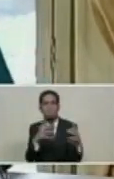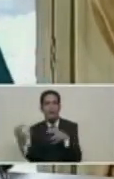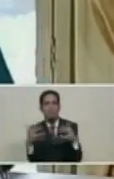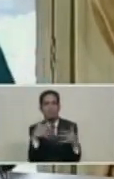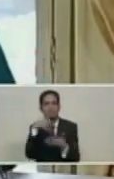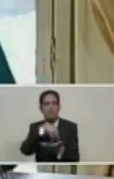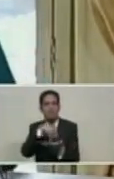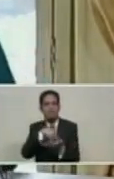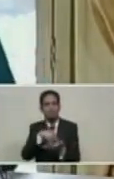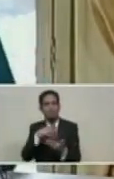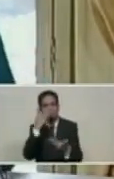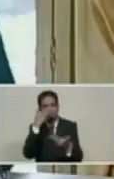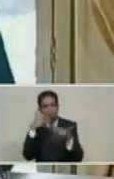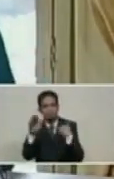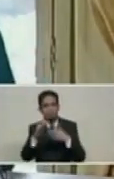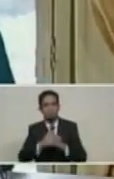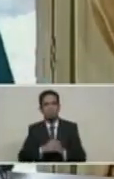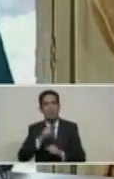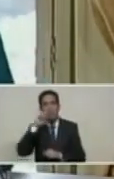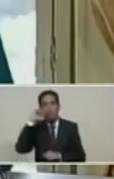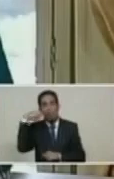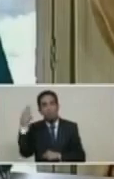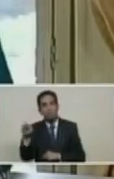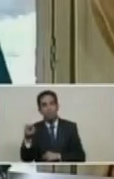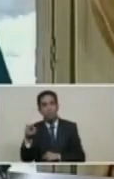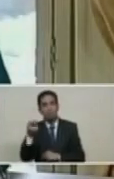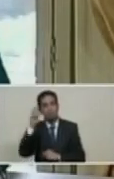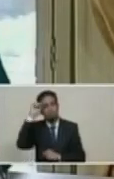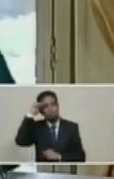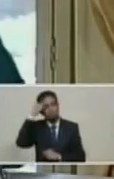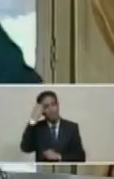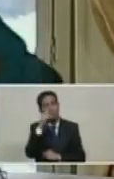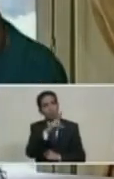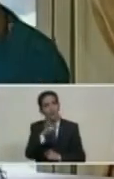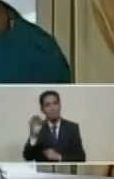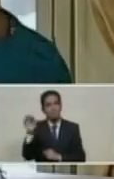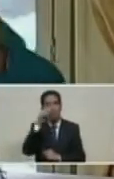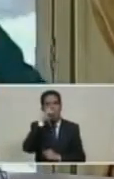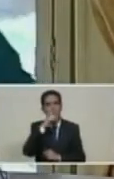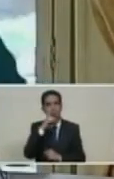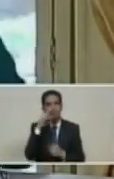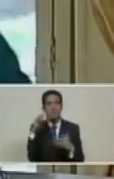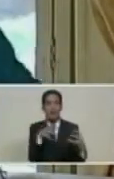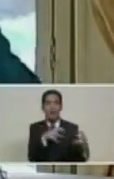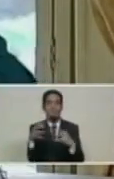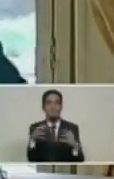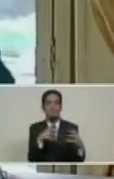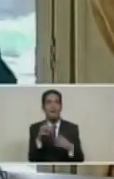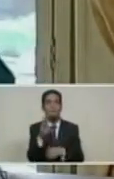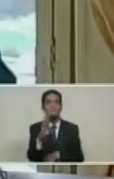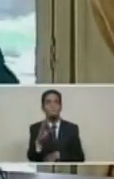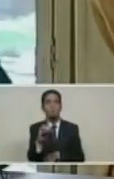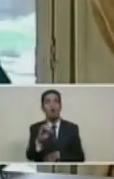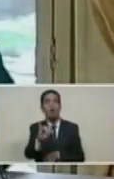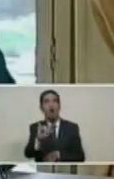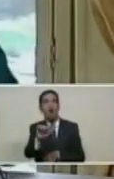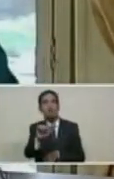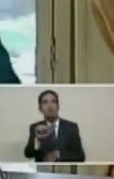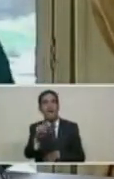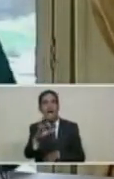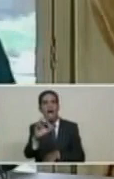hacia adelante. El próximo año estaremos conmemorando el bicentenario de Boyacá por todo lo alto, a todo trapo, como se